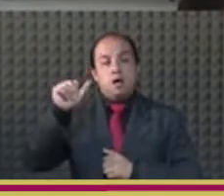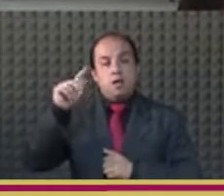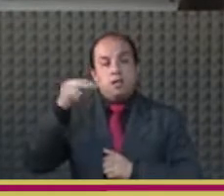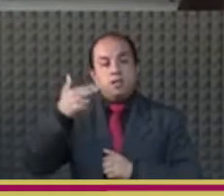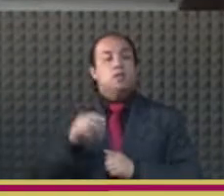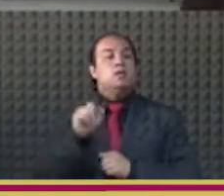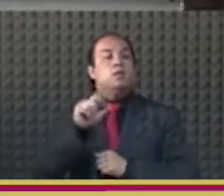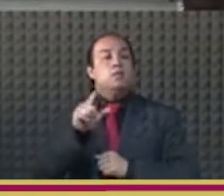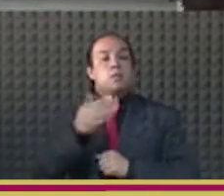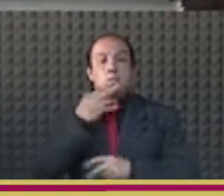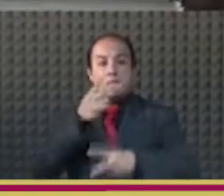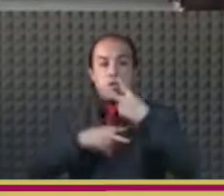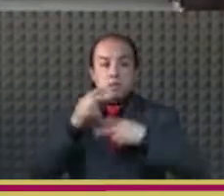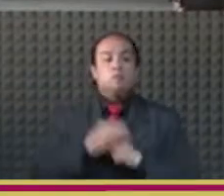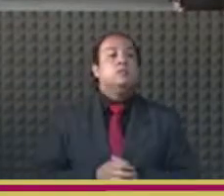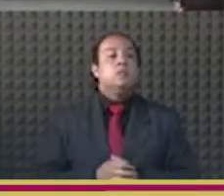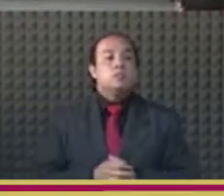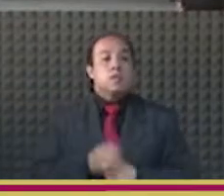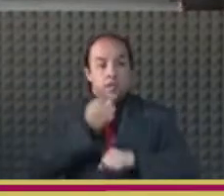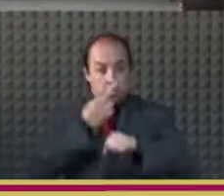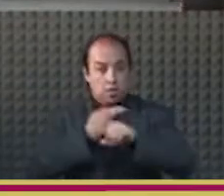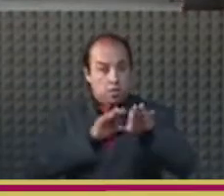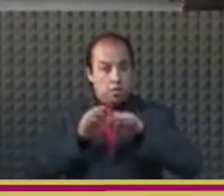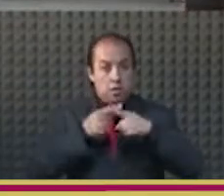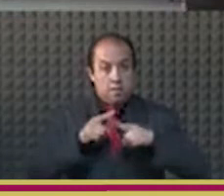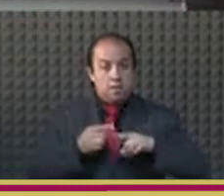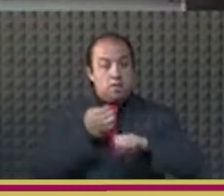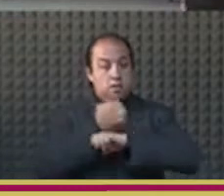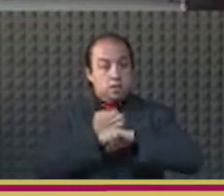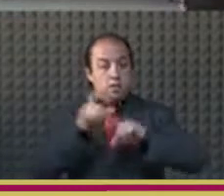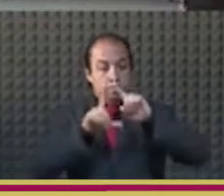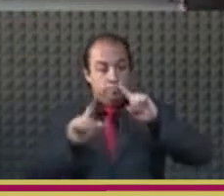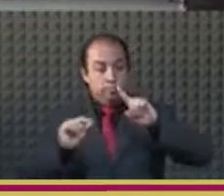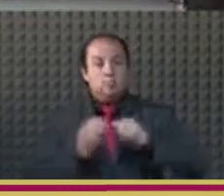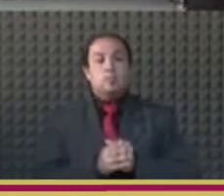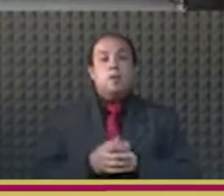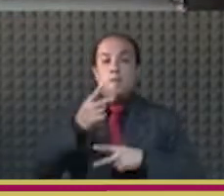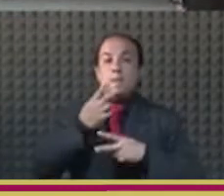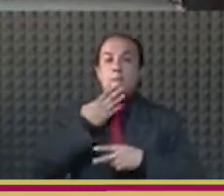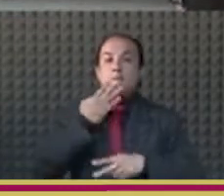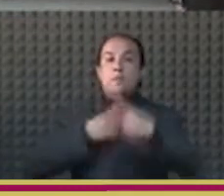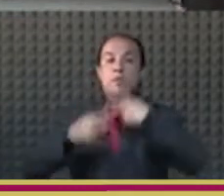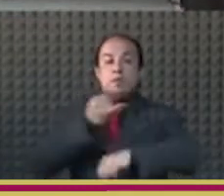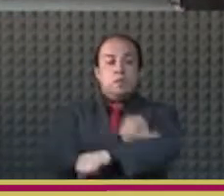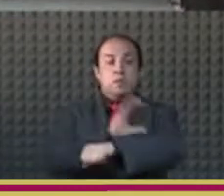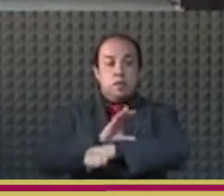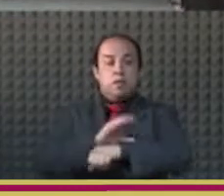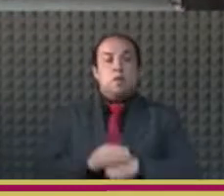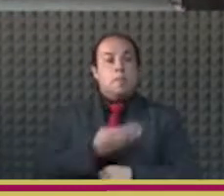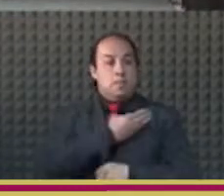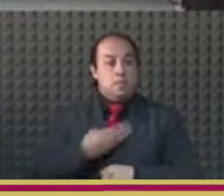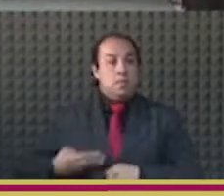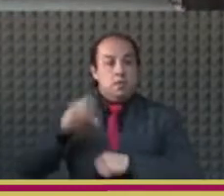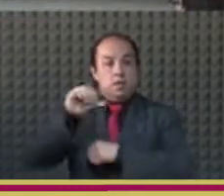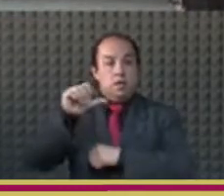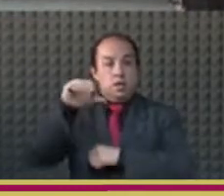bienvenido. Secretarios del Trabajo de varias entidades de la República, bienvenidos a Iztacalco. Presidente de la Canaco